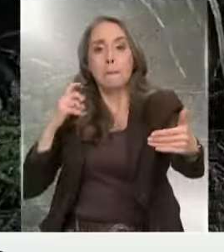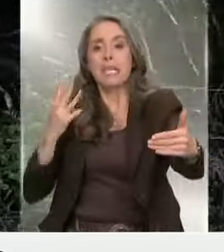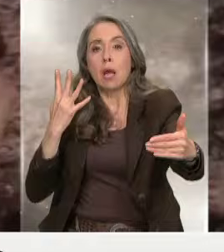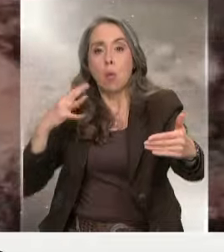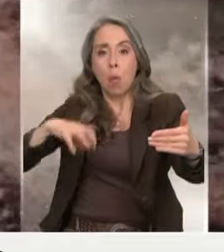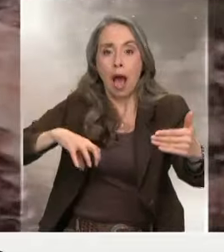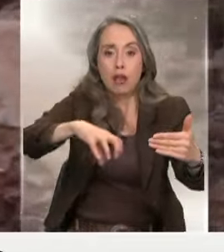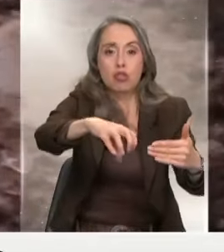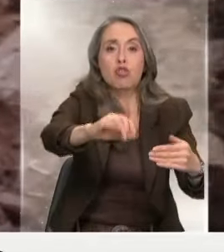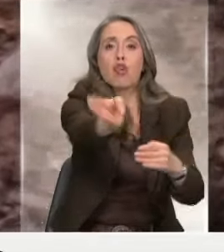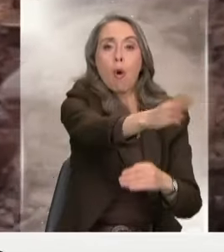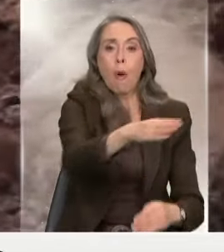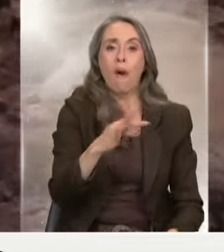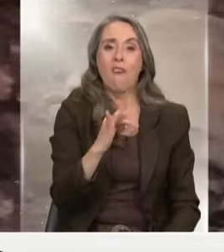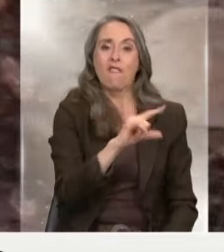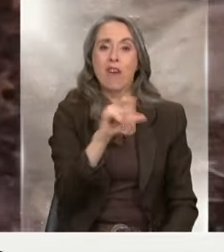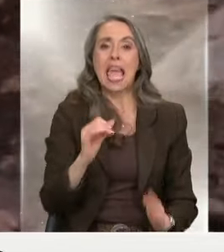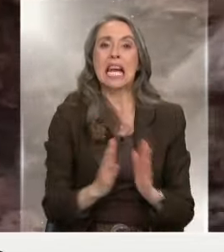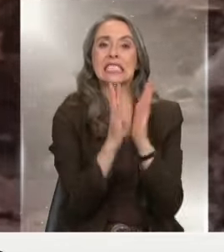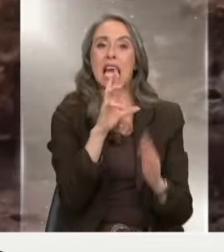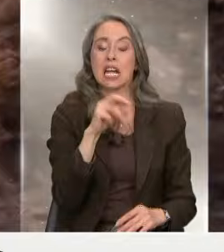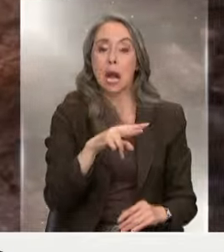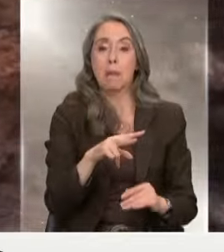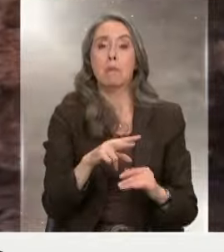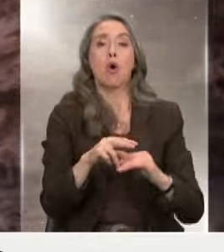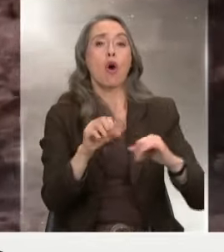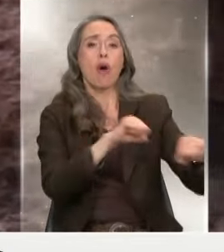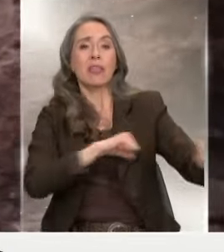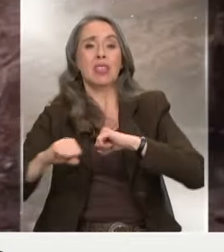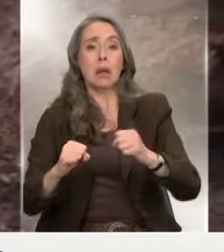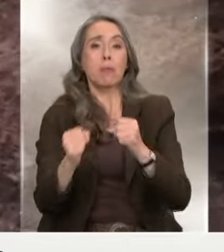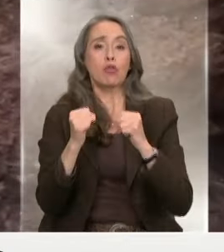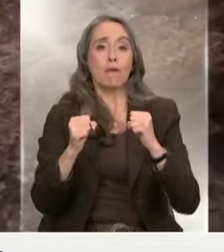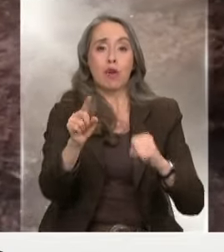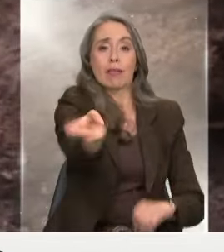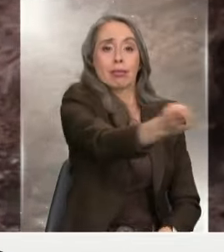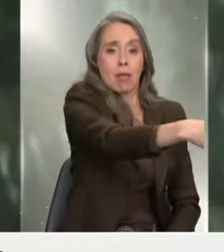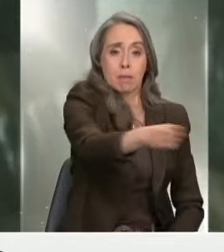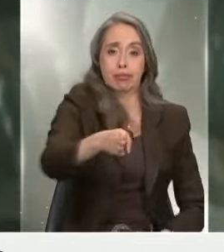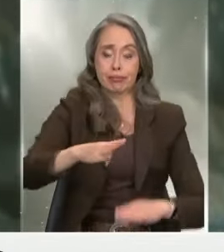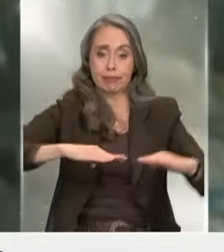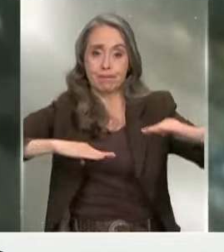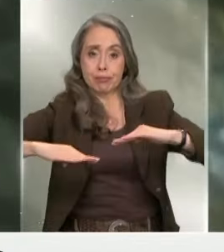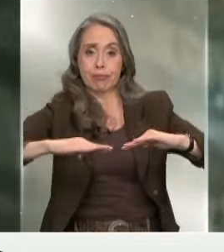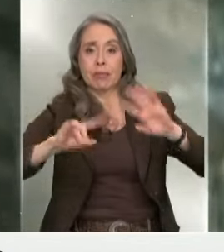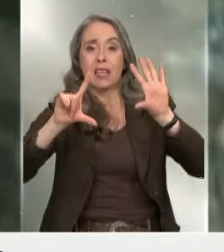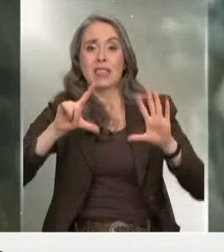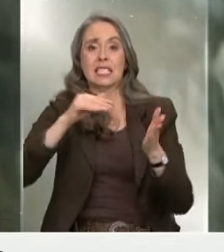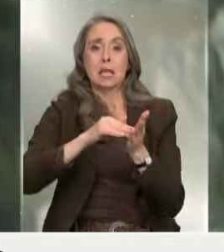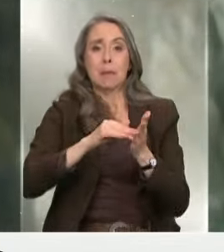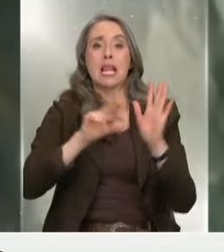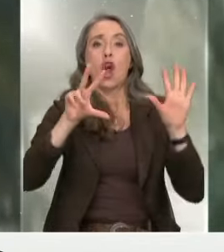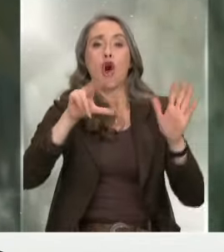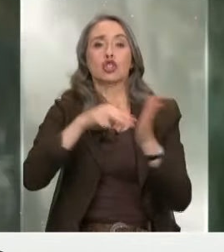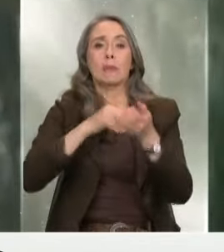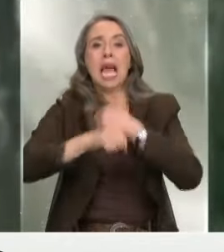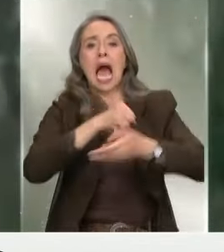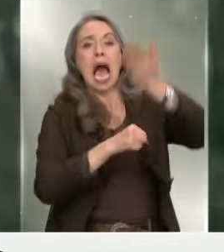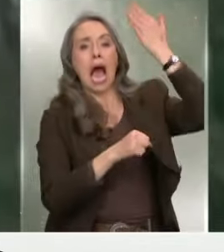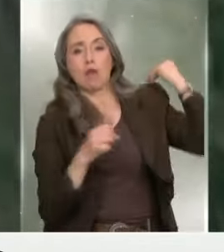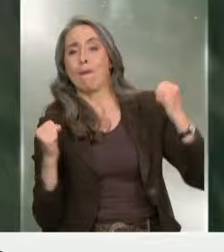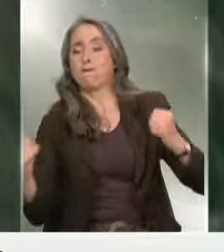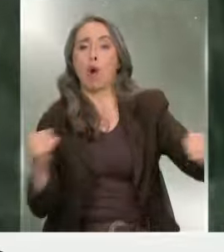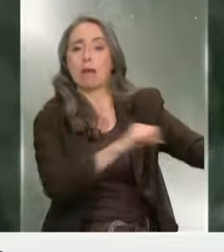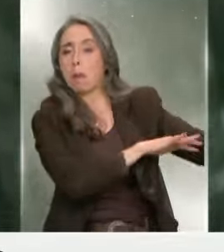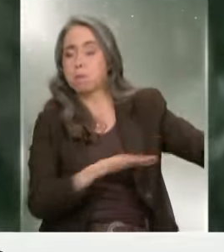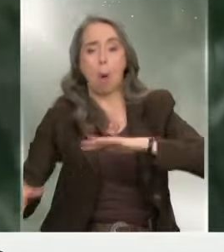San Ramón, se ha concluido que los grandes terremotos provocados por la grieta se dieron hace 17.000 y 8.000 años atrás.